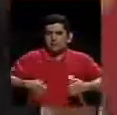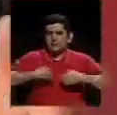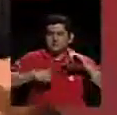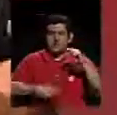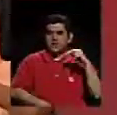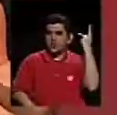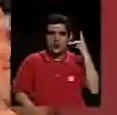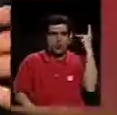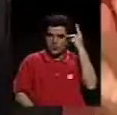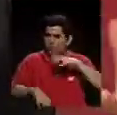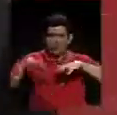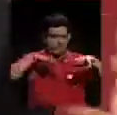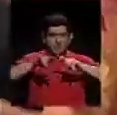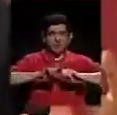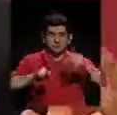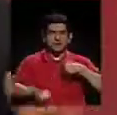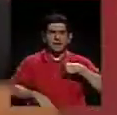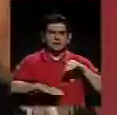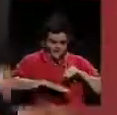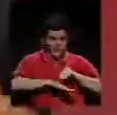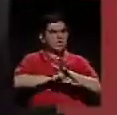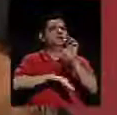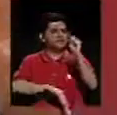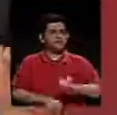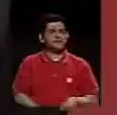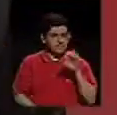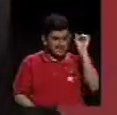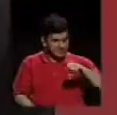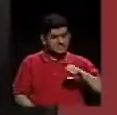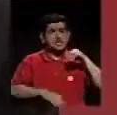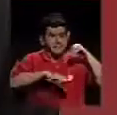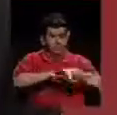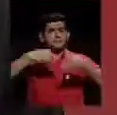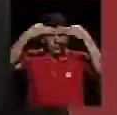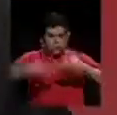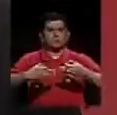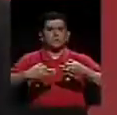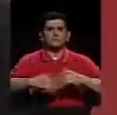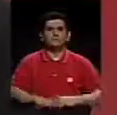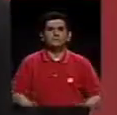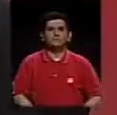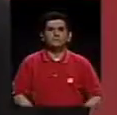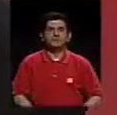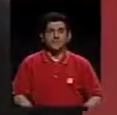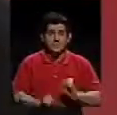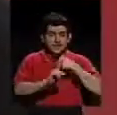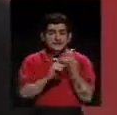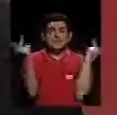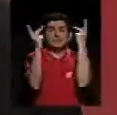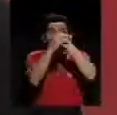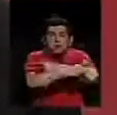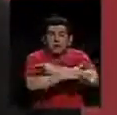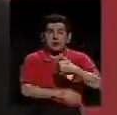son políticamente activos, pero que tienen una gran influencia, que influyeron en esa decisión, con el agravante